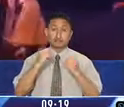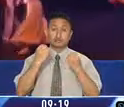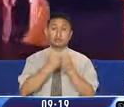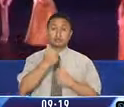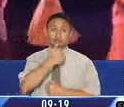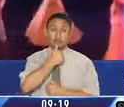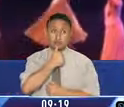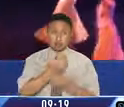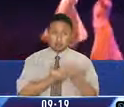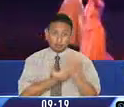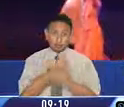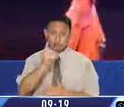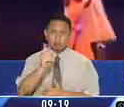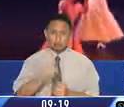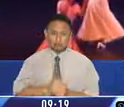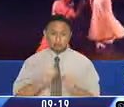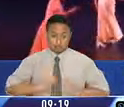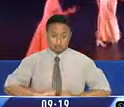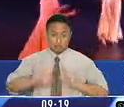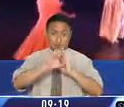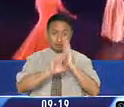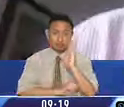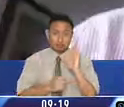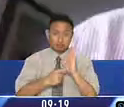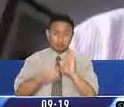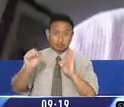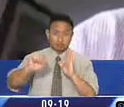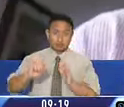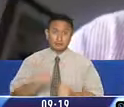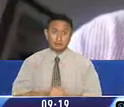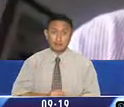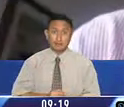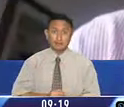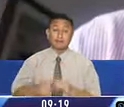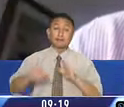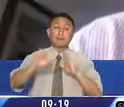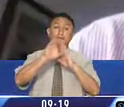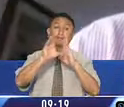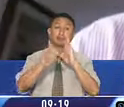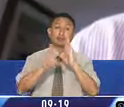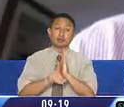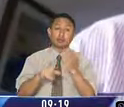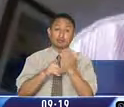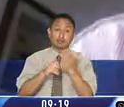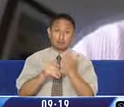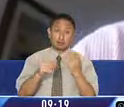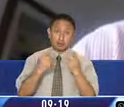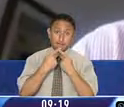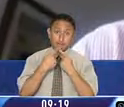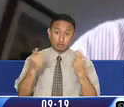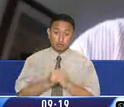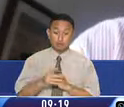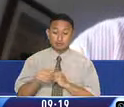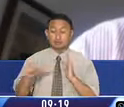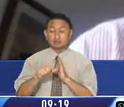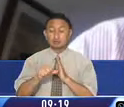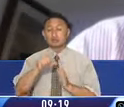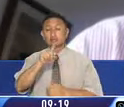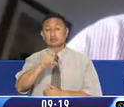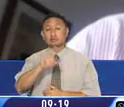son nuevas y es permitido según la ley. Porque el Código de Finanzas Públicas, el artículo